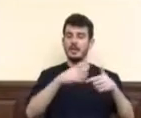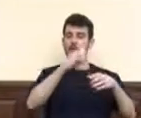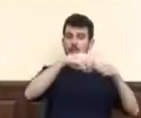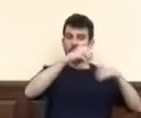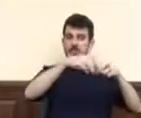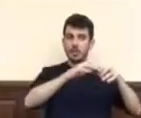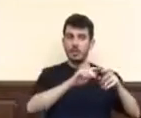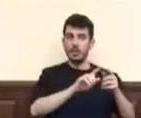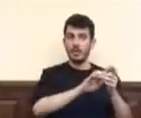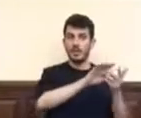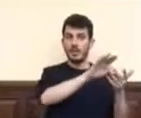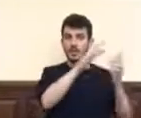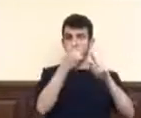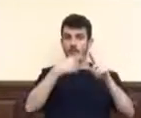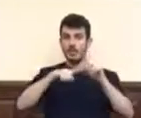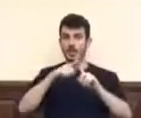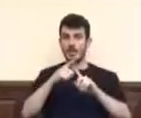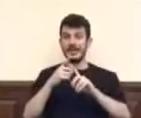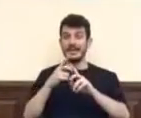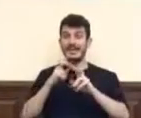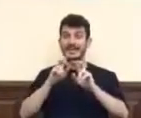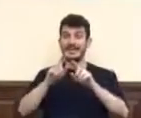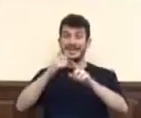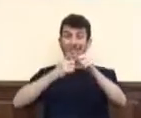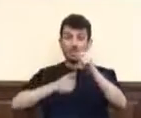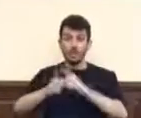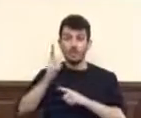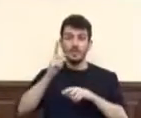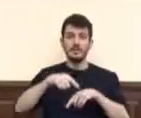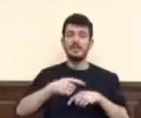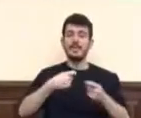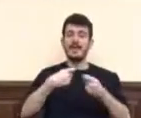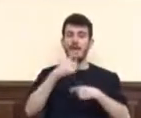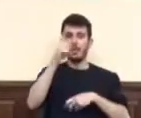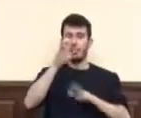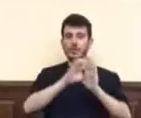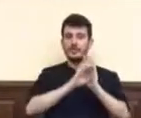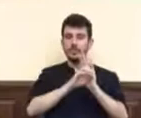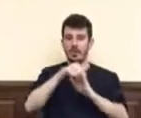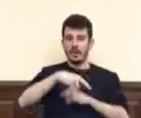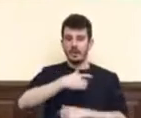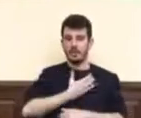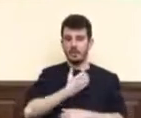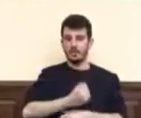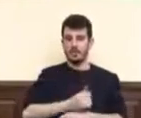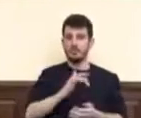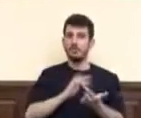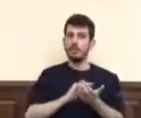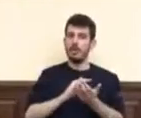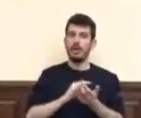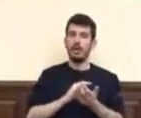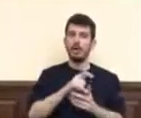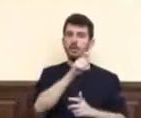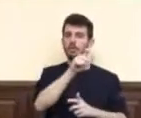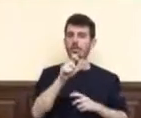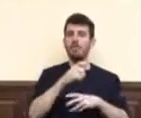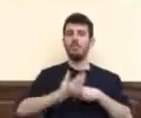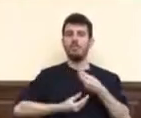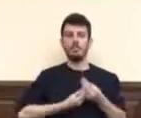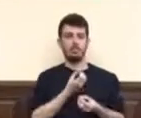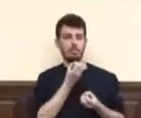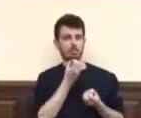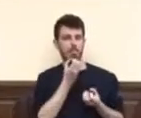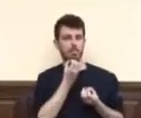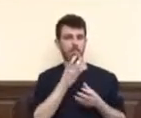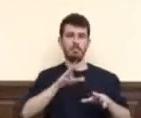devolución y retorno en los mercados de Móstoles, en concreto en el mercado de la Constitución, que tuvo una muy buena acogida por parte de